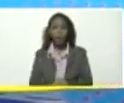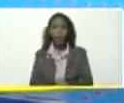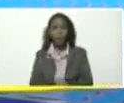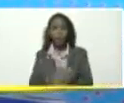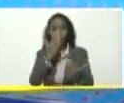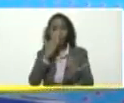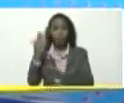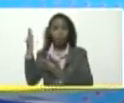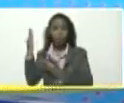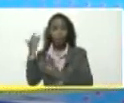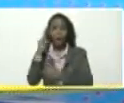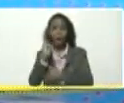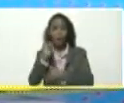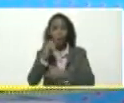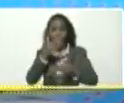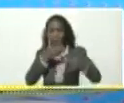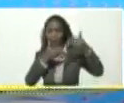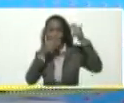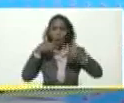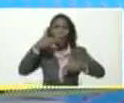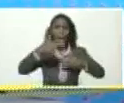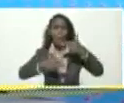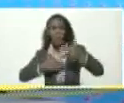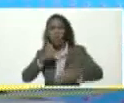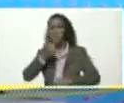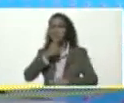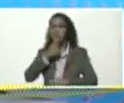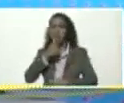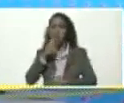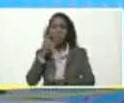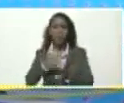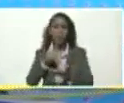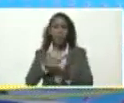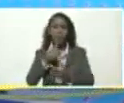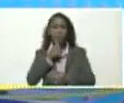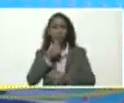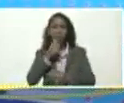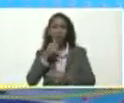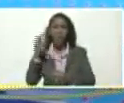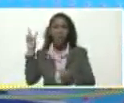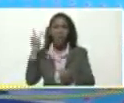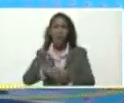están los terroristas. ¿Quiénes son los terroristas? ¿Quiénes son los violentos?